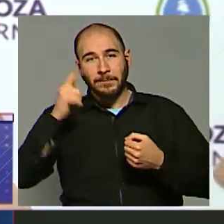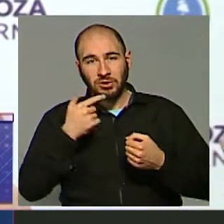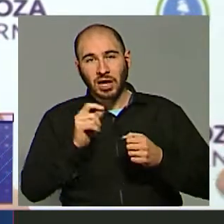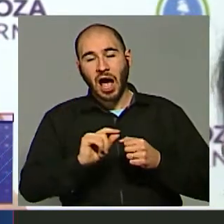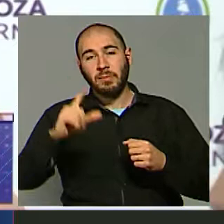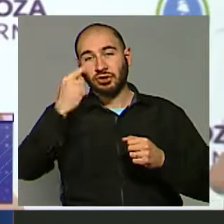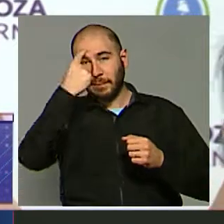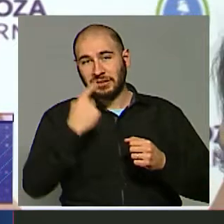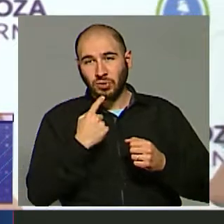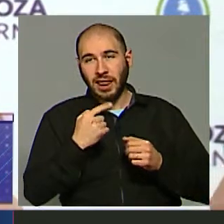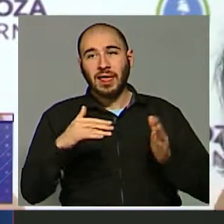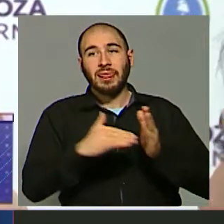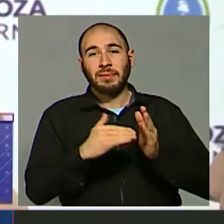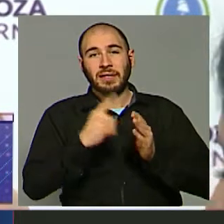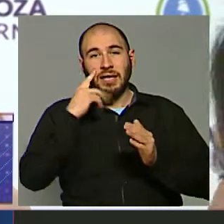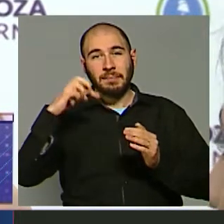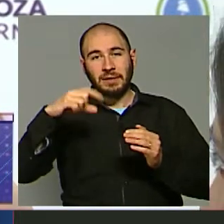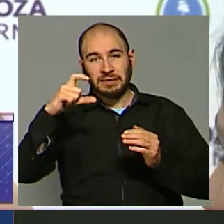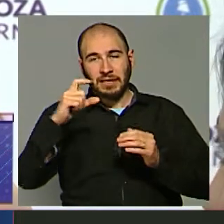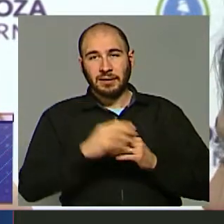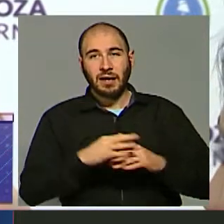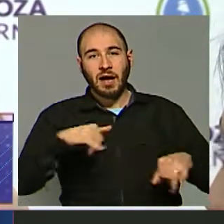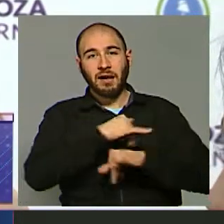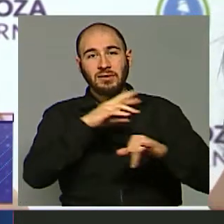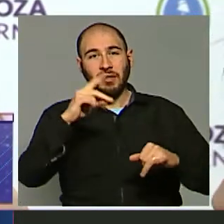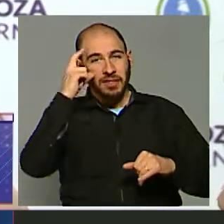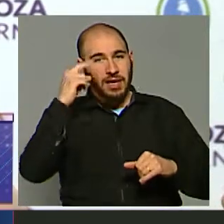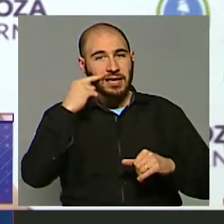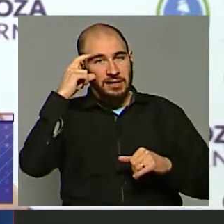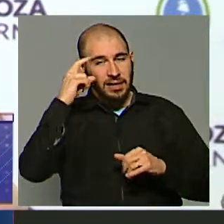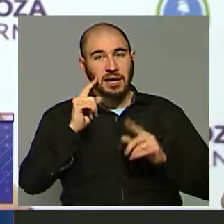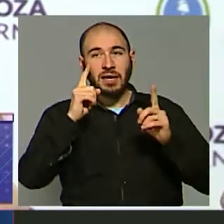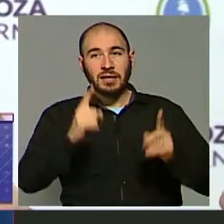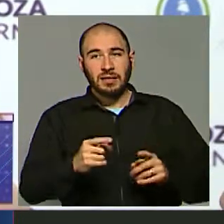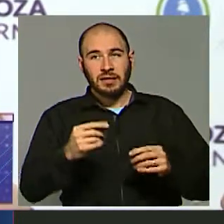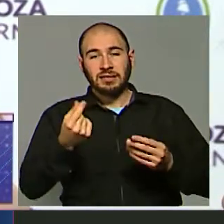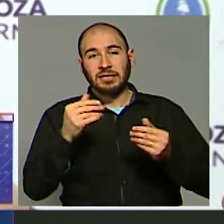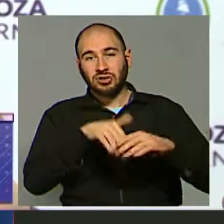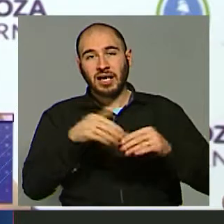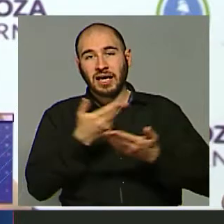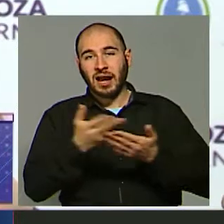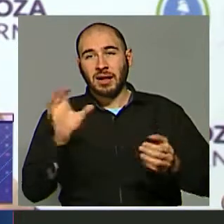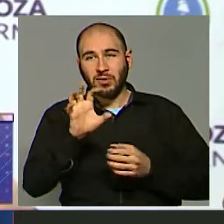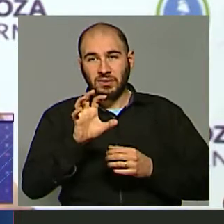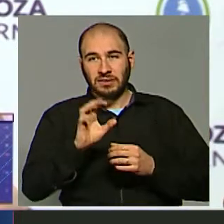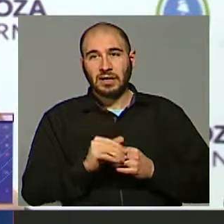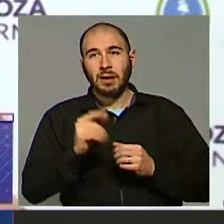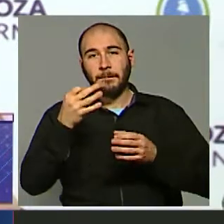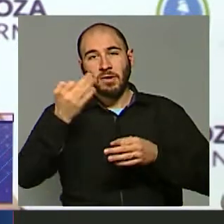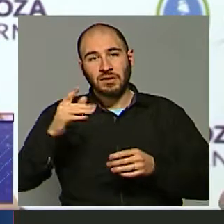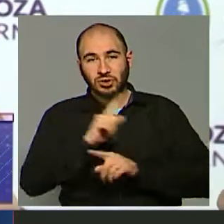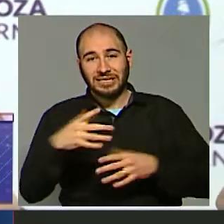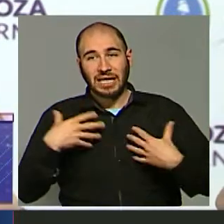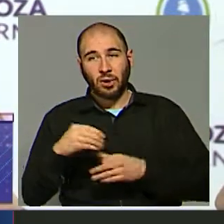incremento mensualizado conforme al IPC que informa la DELE, y Tesorería General de la Provincia y los no profesionales